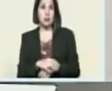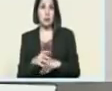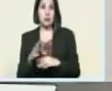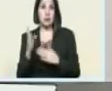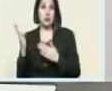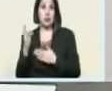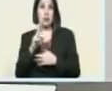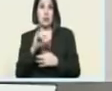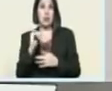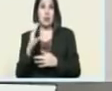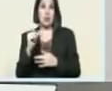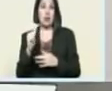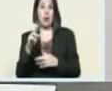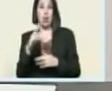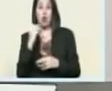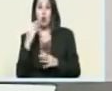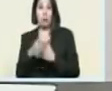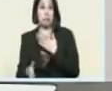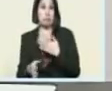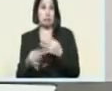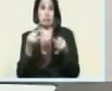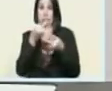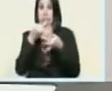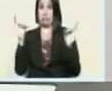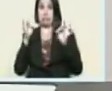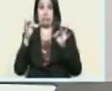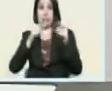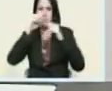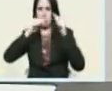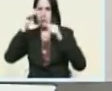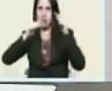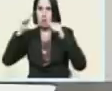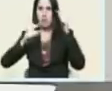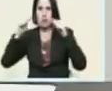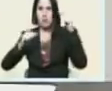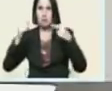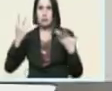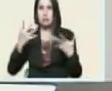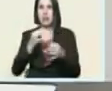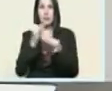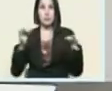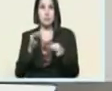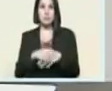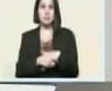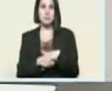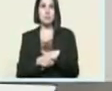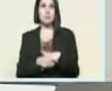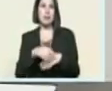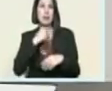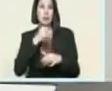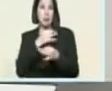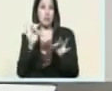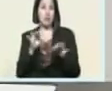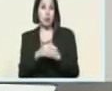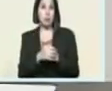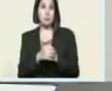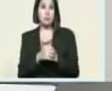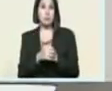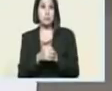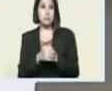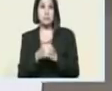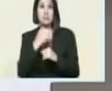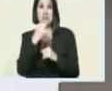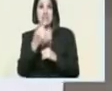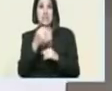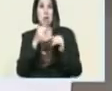Menéndez es demasiado exactista. Siempre, ¿sí? En los datos exactos, exacto, ¿verdad? De broma no pone